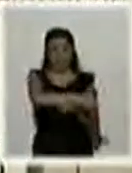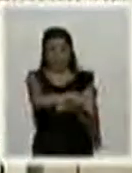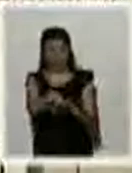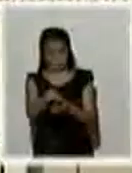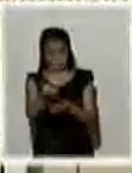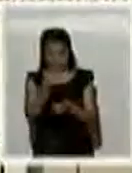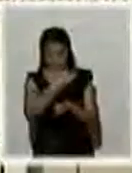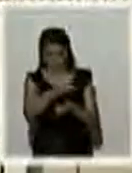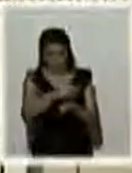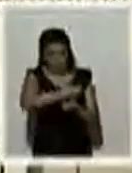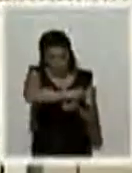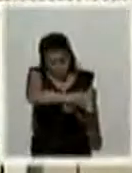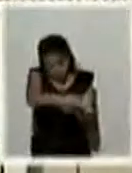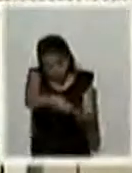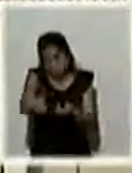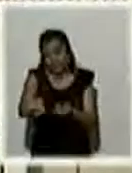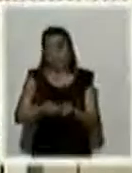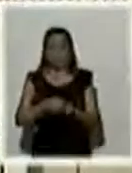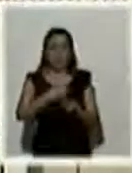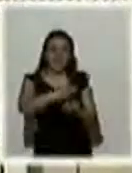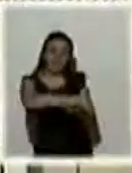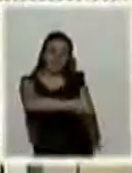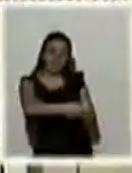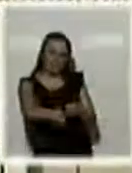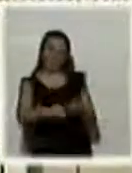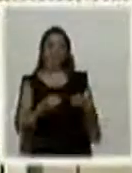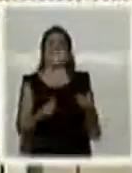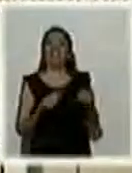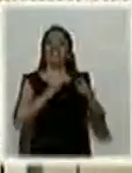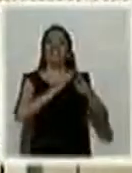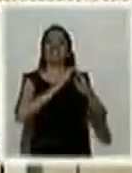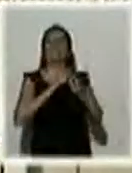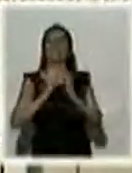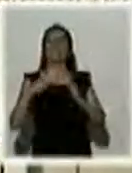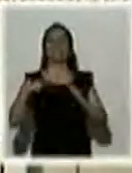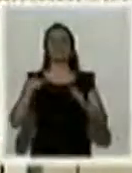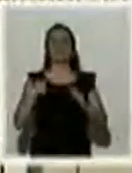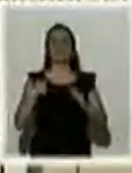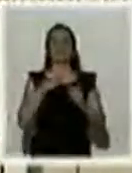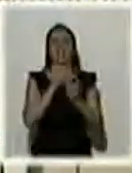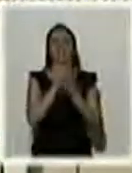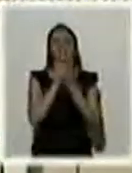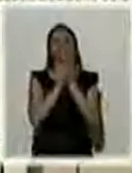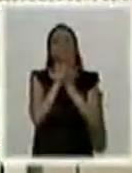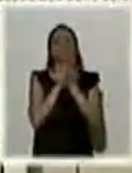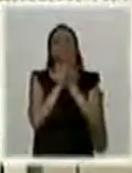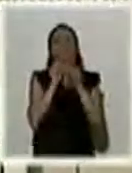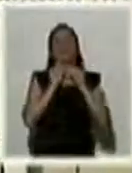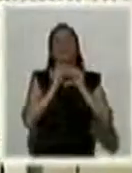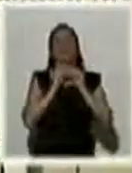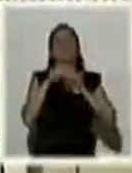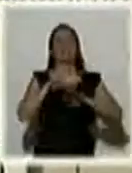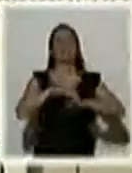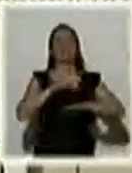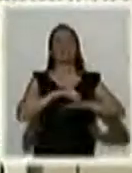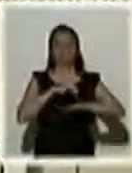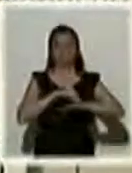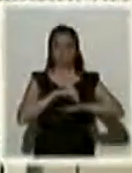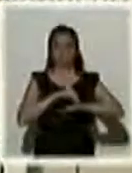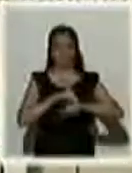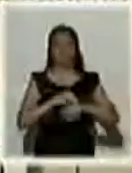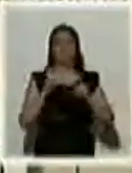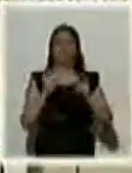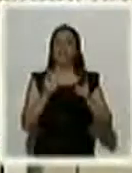poder con esos índices distribuir viviendas sociales para solucionar el problema de tierra y vivienda para los sectores